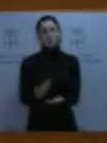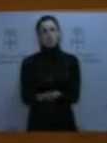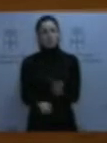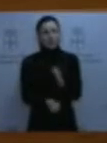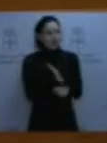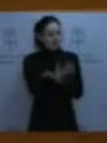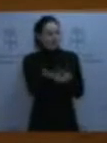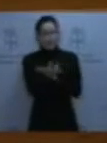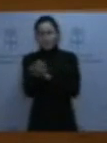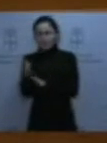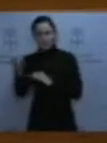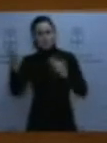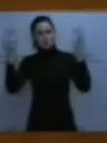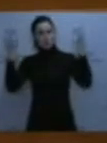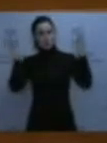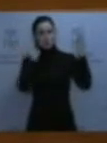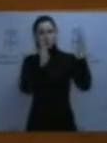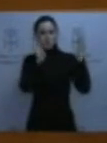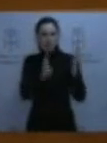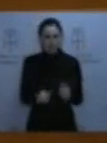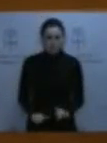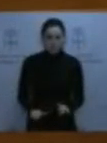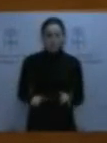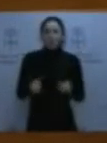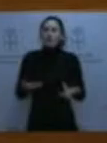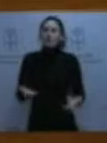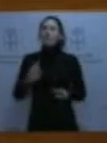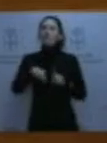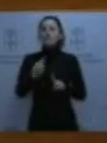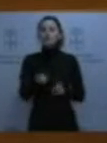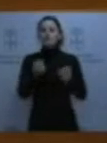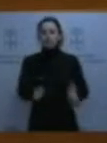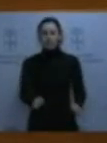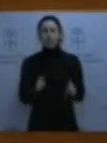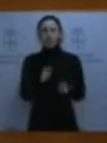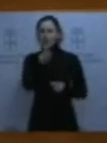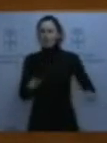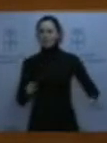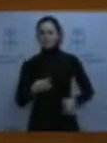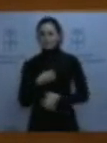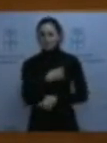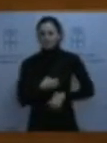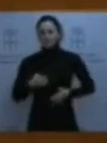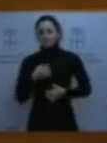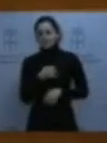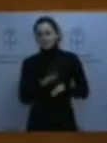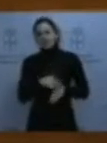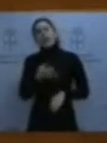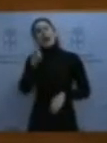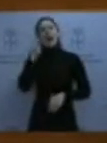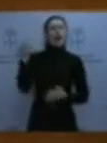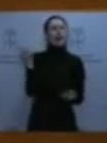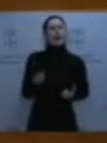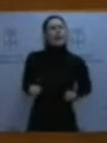una pandemia de casos de corrupción y, lógicamente, despierta el interés de los ciudadanos en conocer en qué se